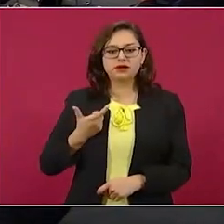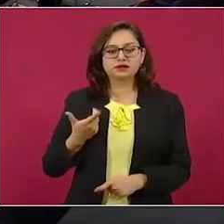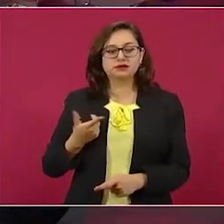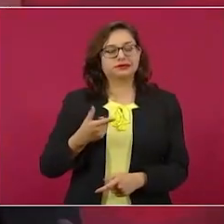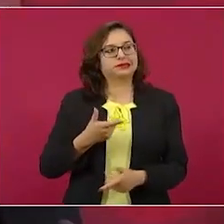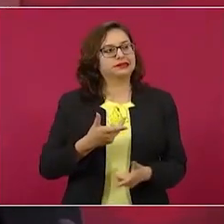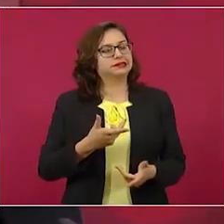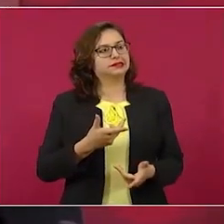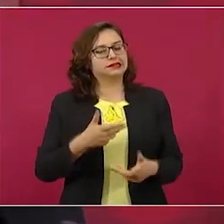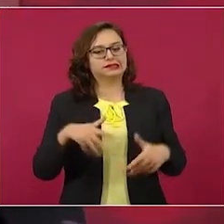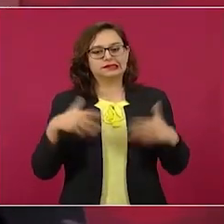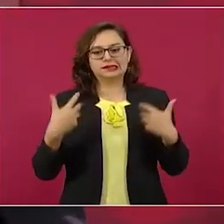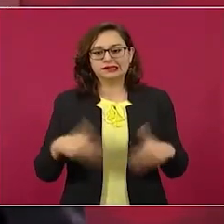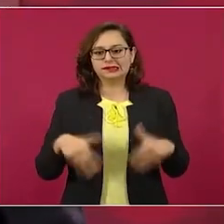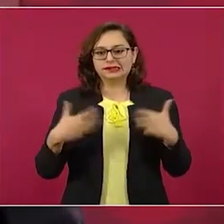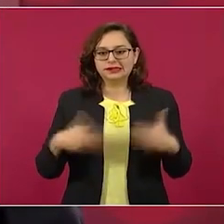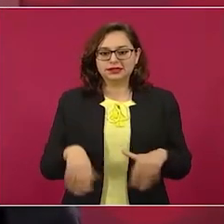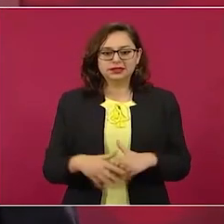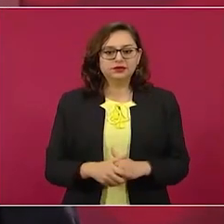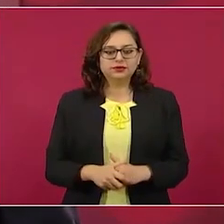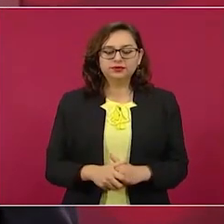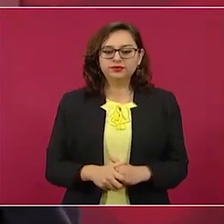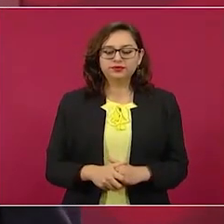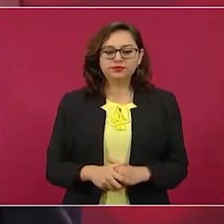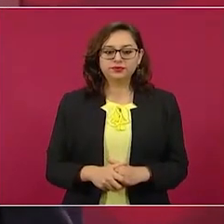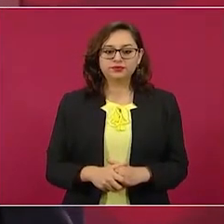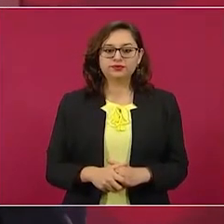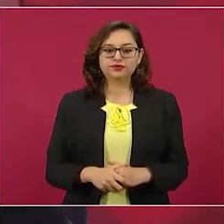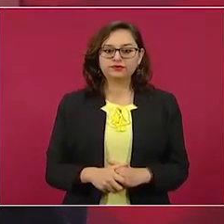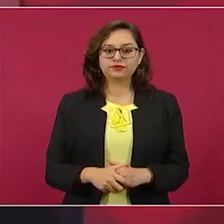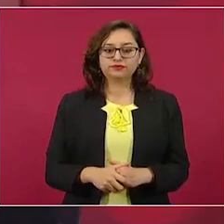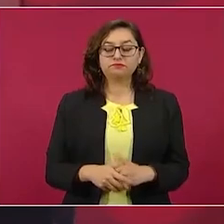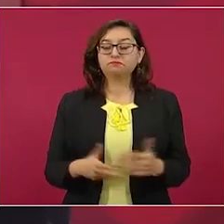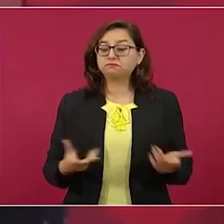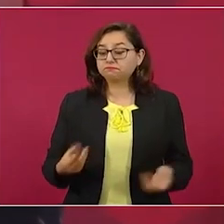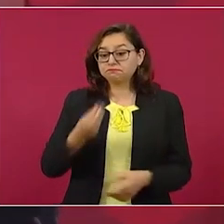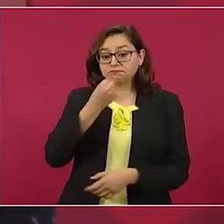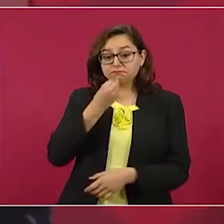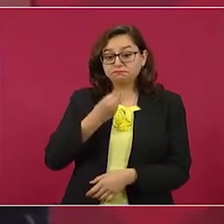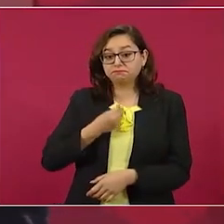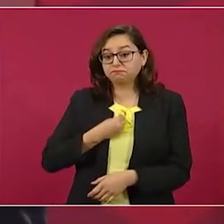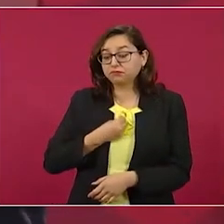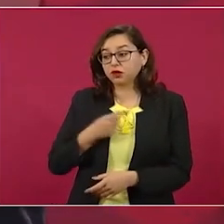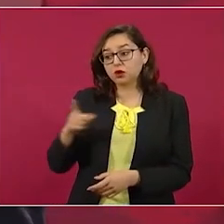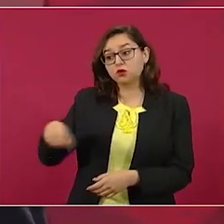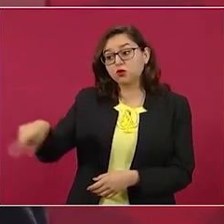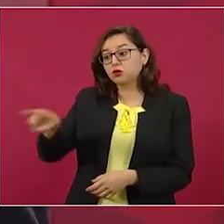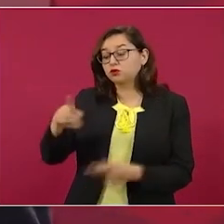apriétense más el cinturón.